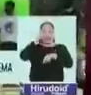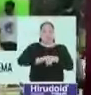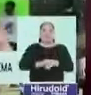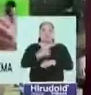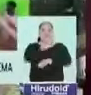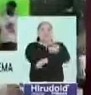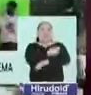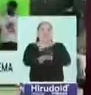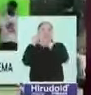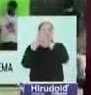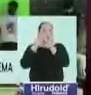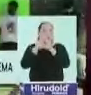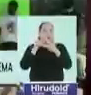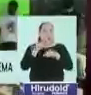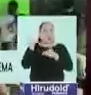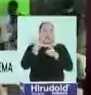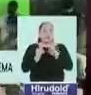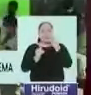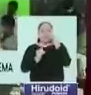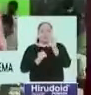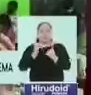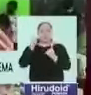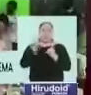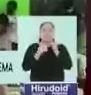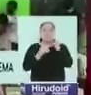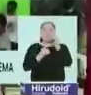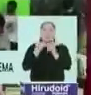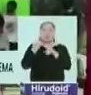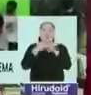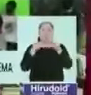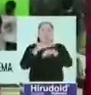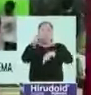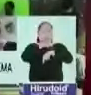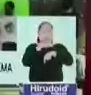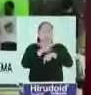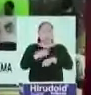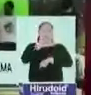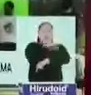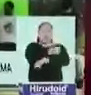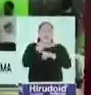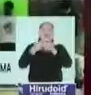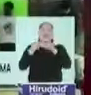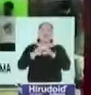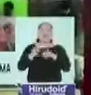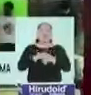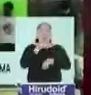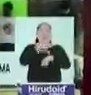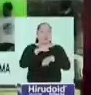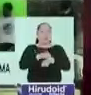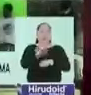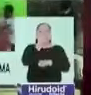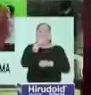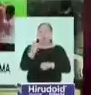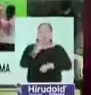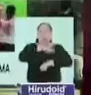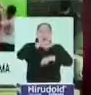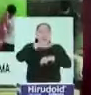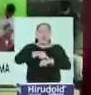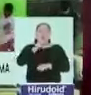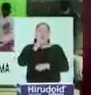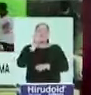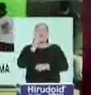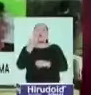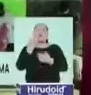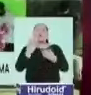la segunda ya dice uno para qué, o algunos dicen ya para qué, pero ¿cómo que para qué? ¿Para qué? Para reforzar justamente esa primera dosis que no va